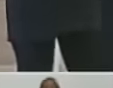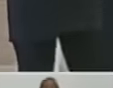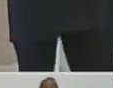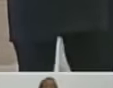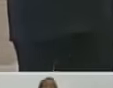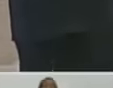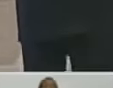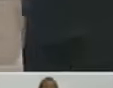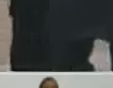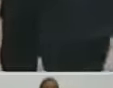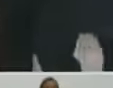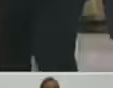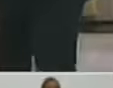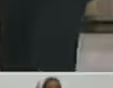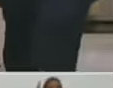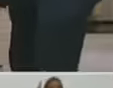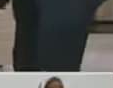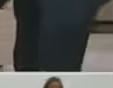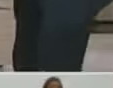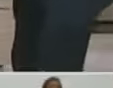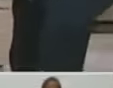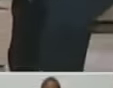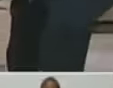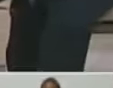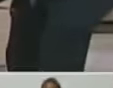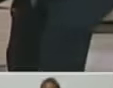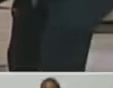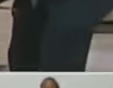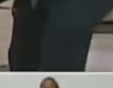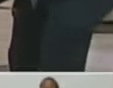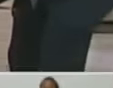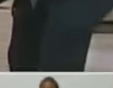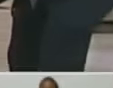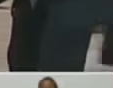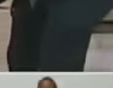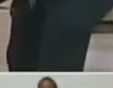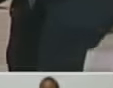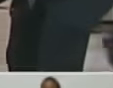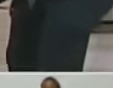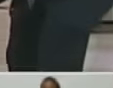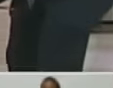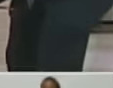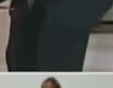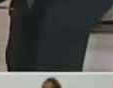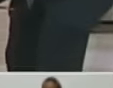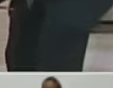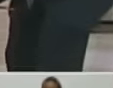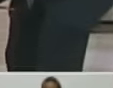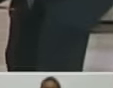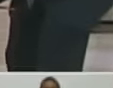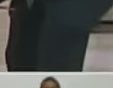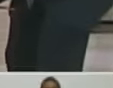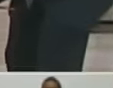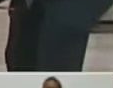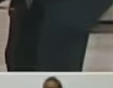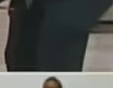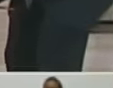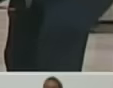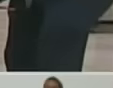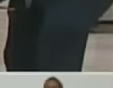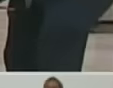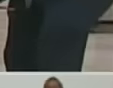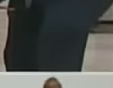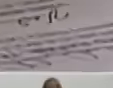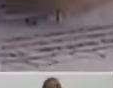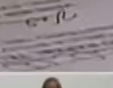productiva gracias a las políticas acertadas del presidente Nicolás Maduro. De acuerdo con el crecimiento que hemos tenido en los últimos trimestres, hay